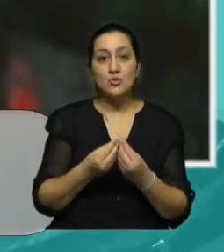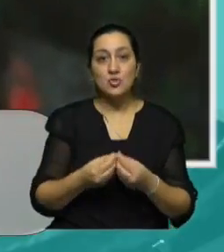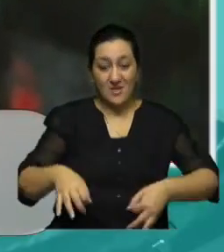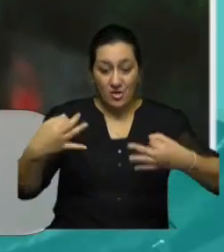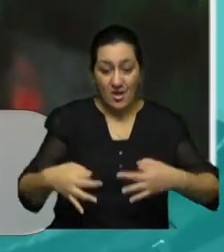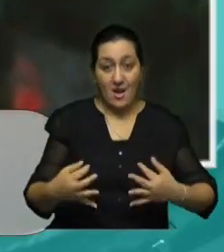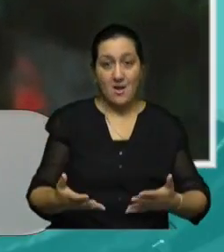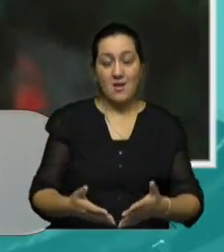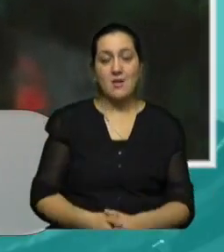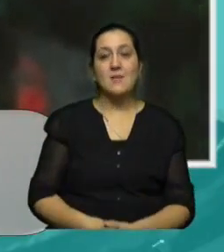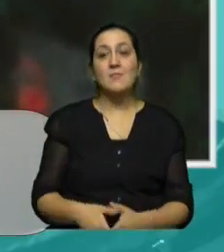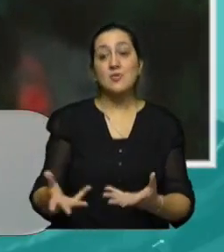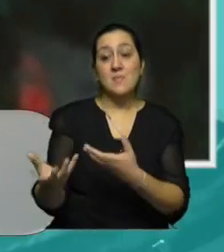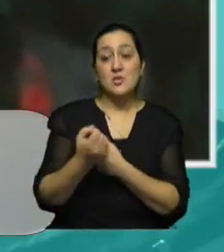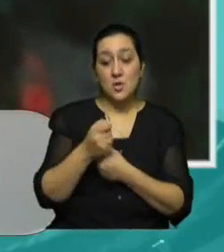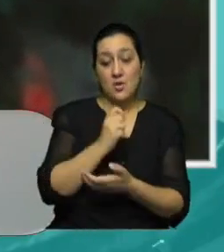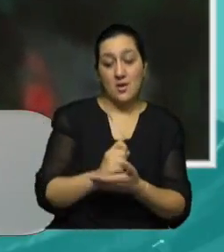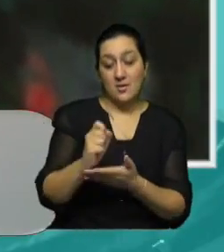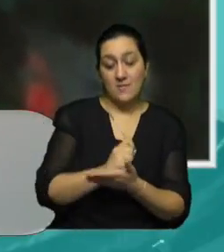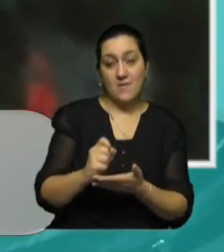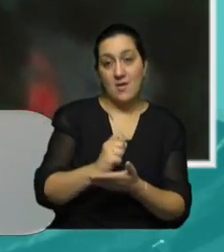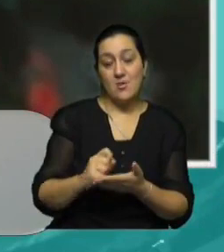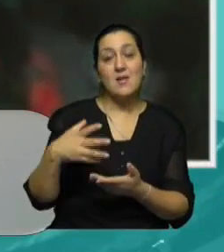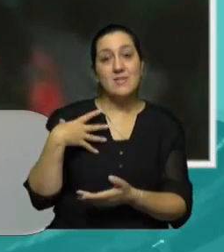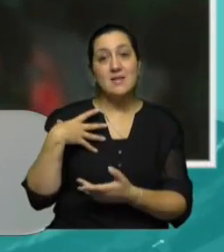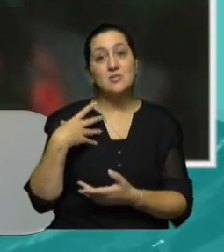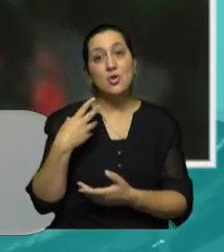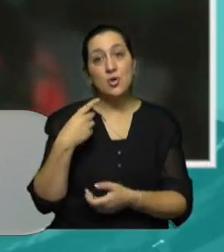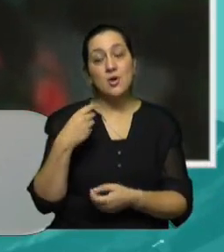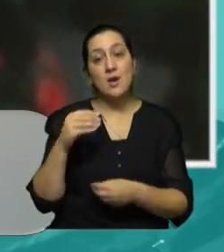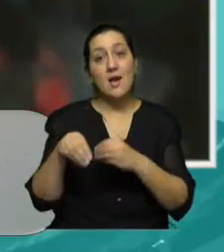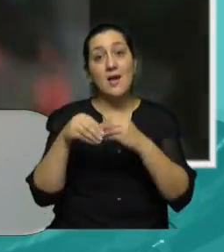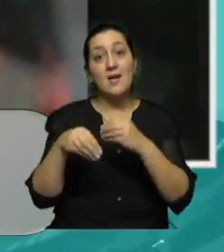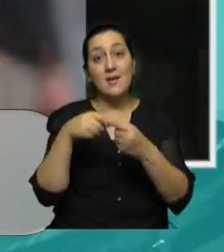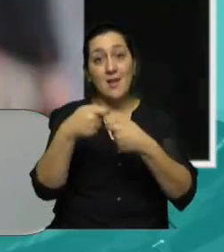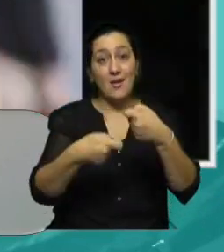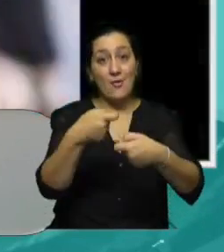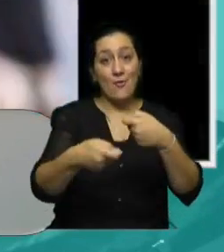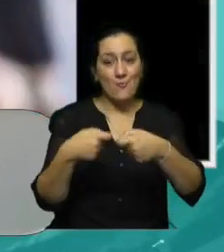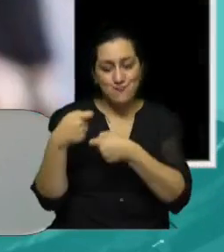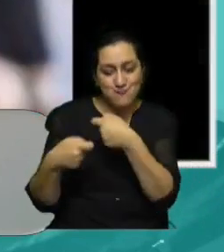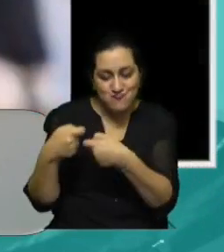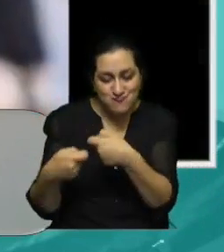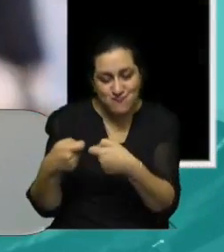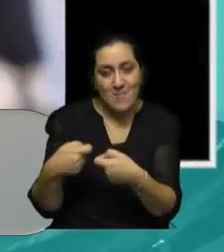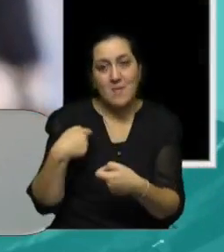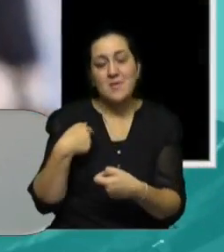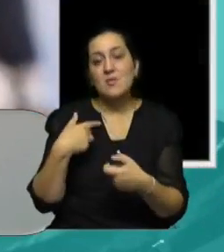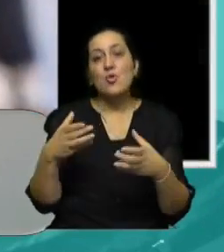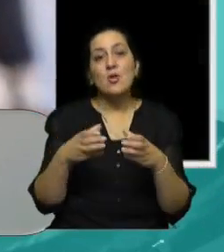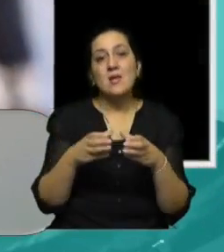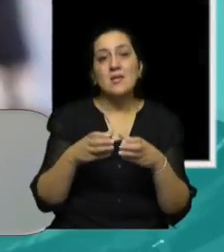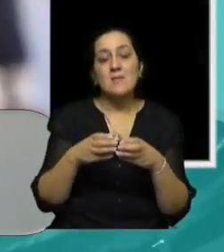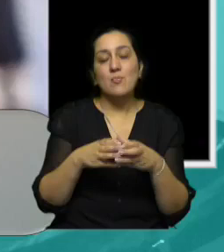como esta necesidad. La dirección lo enriqueció y le dio justamente una dirección. Y después todo el equipo, ¿no? Que me encantaría nombrarlo. Por Lu favor. Tyler